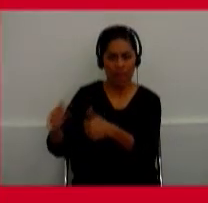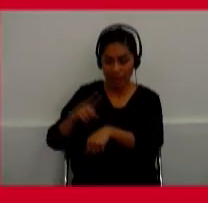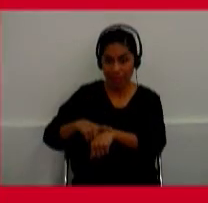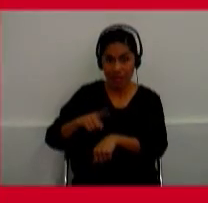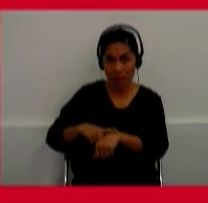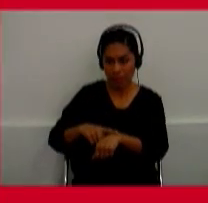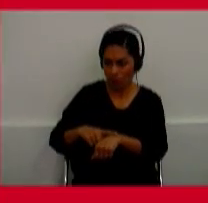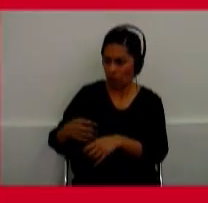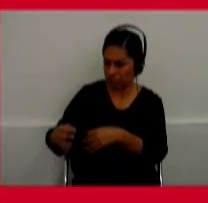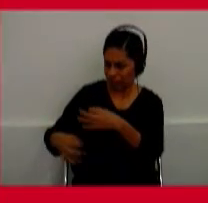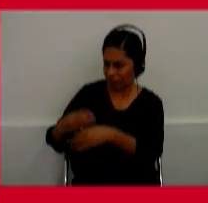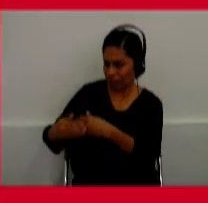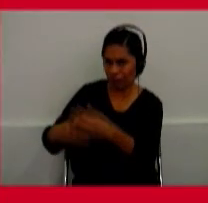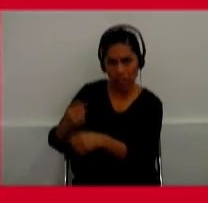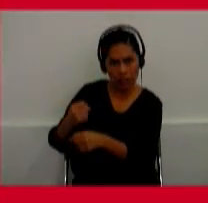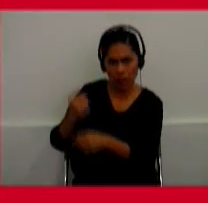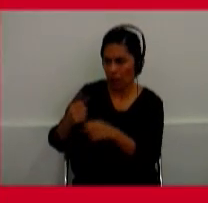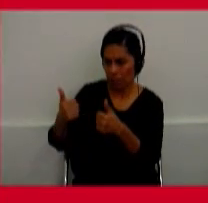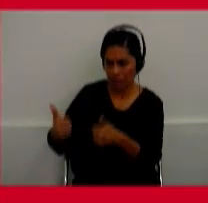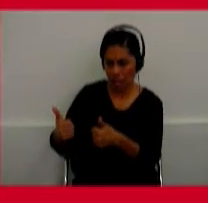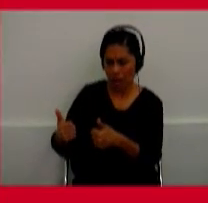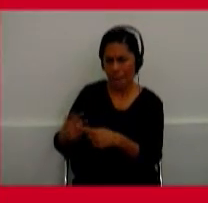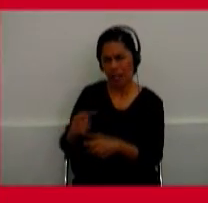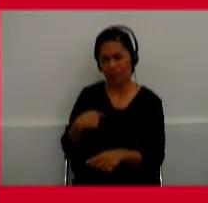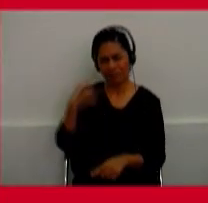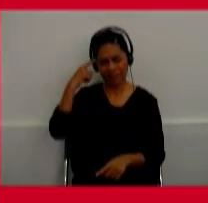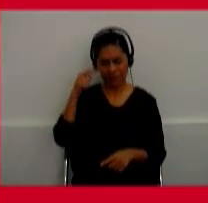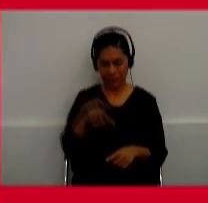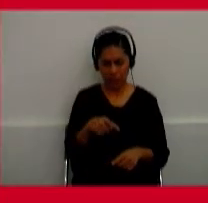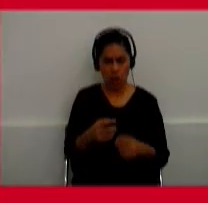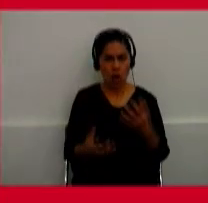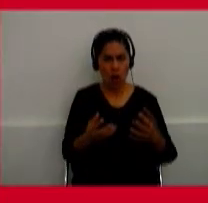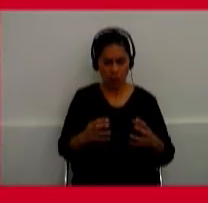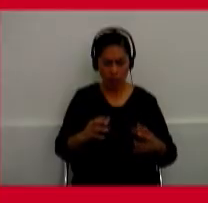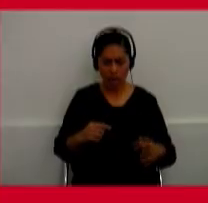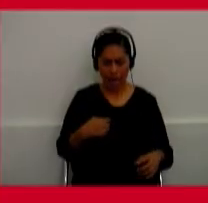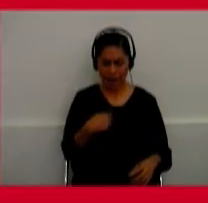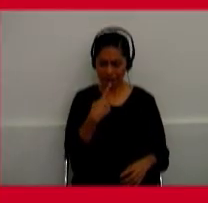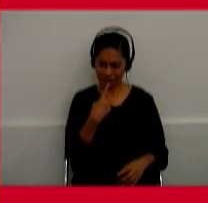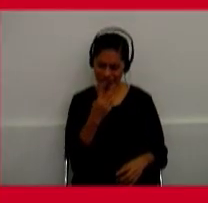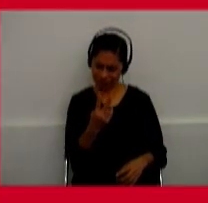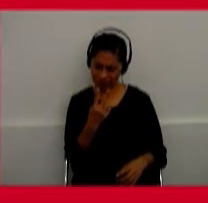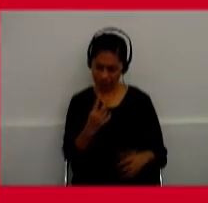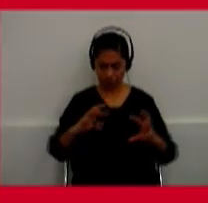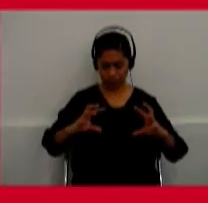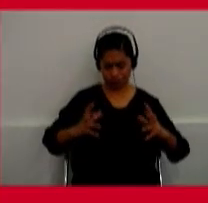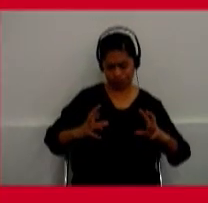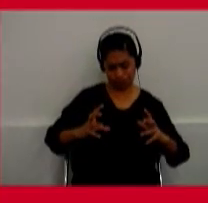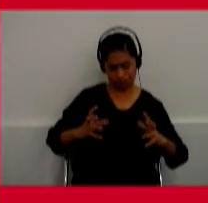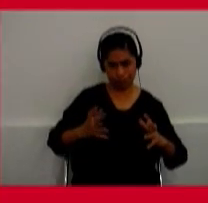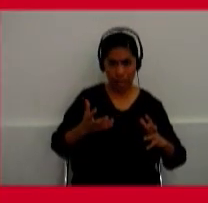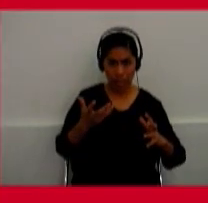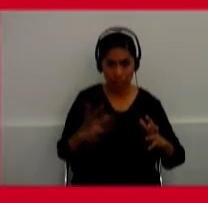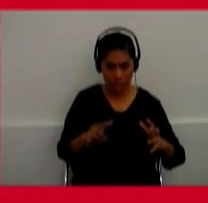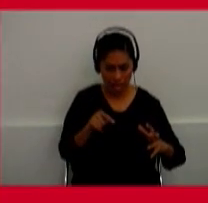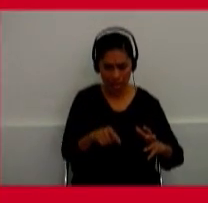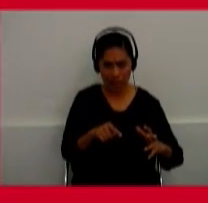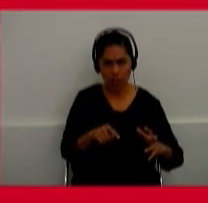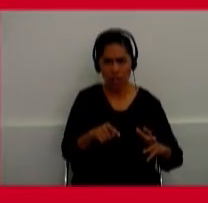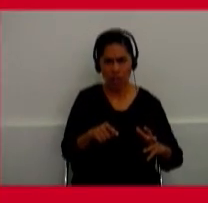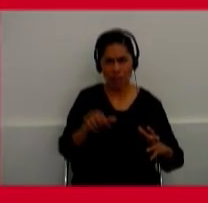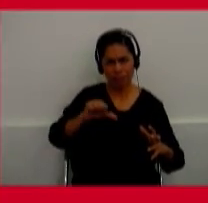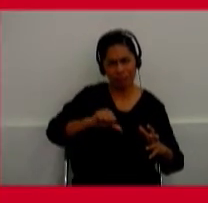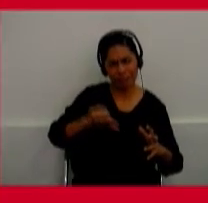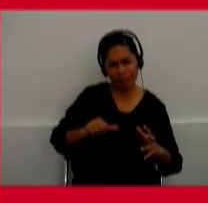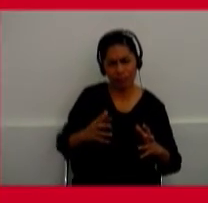trataba de un problema de clasificación. La idea era discernir los motores que ya habían desarrollado este modo de falla de los